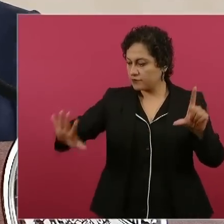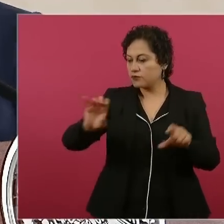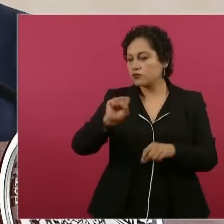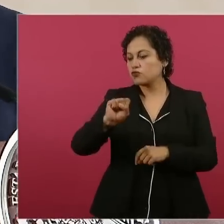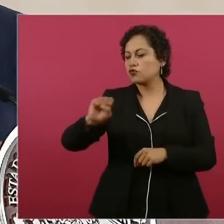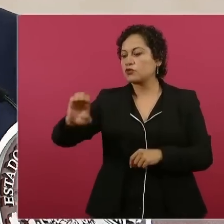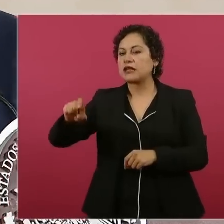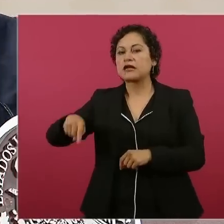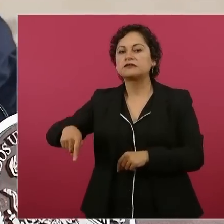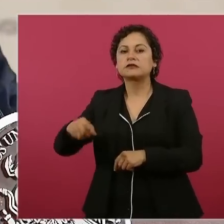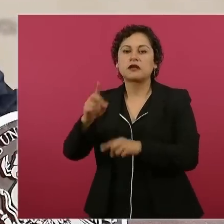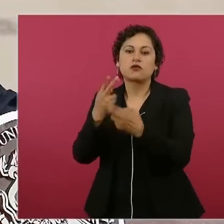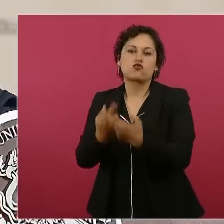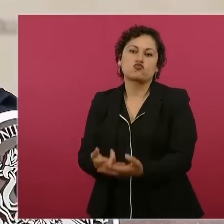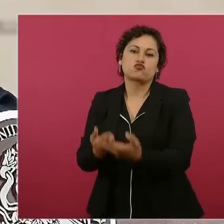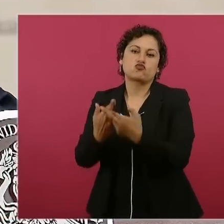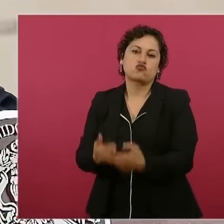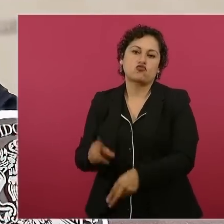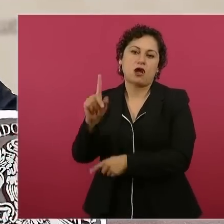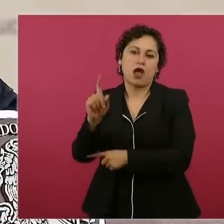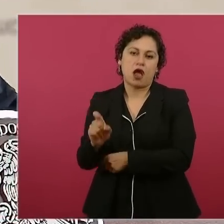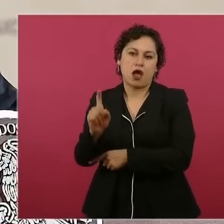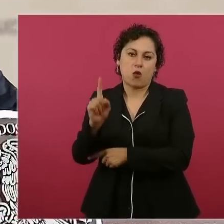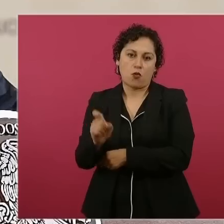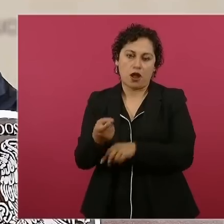antes, desde el Istmo,